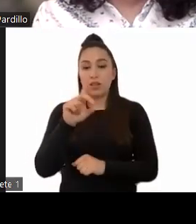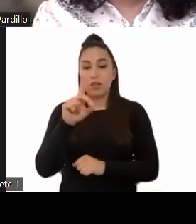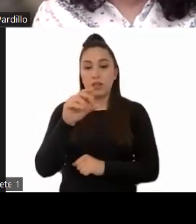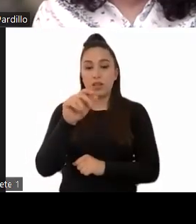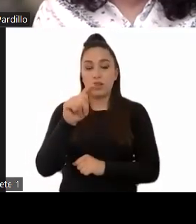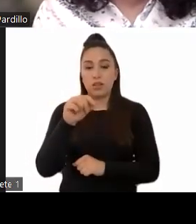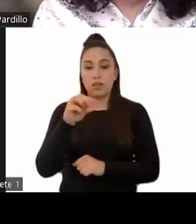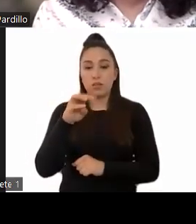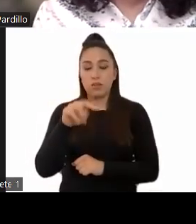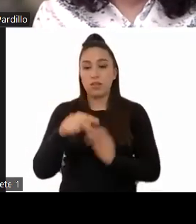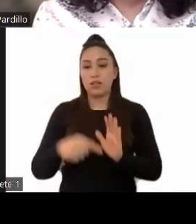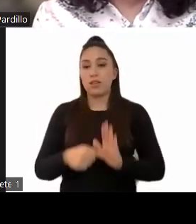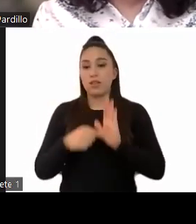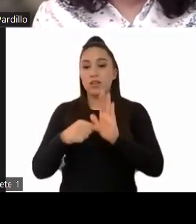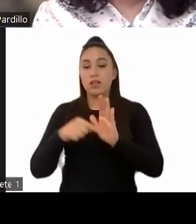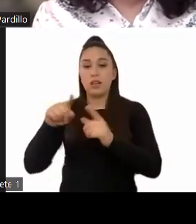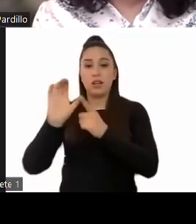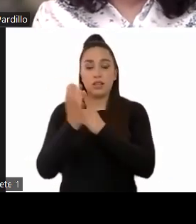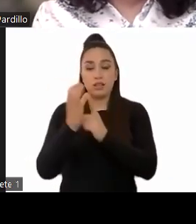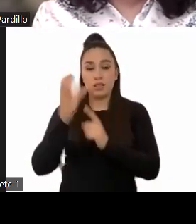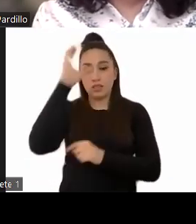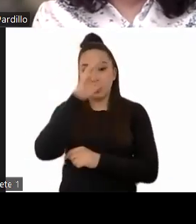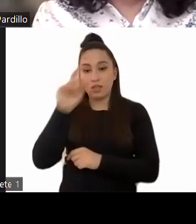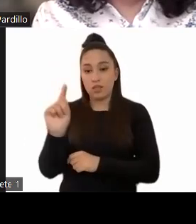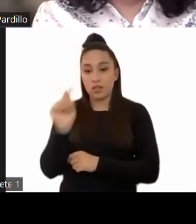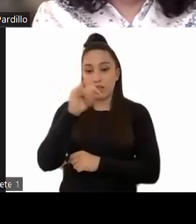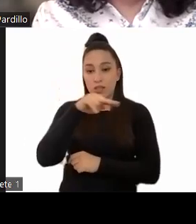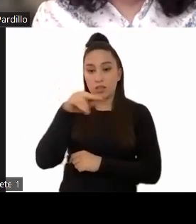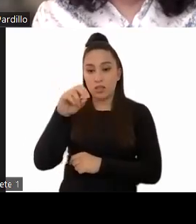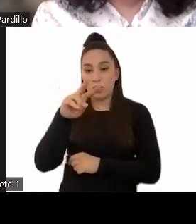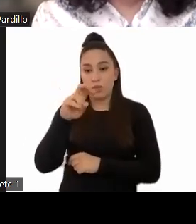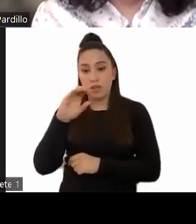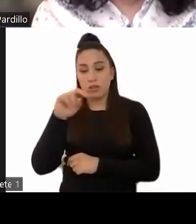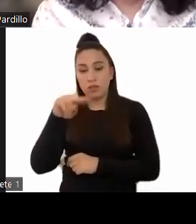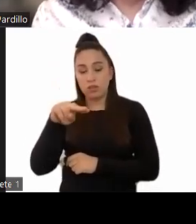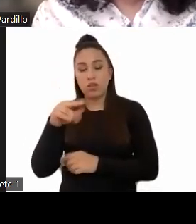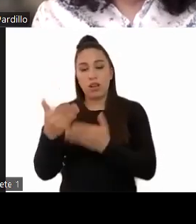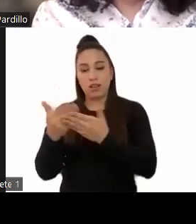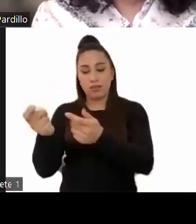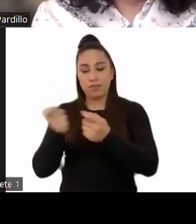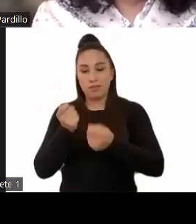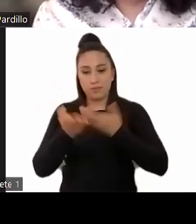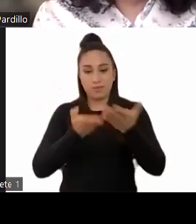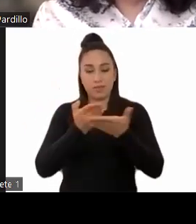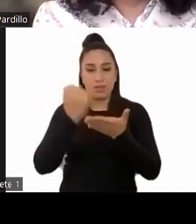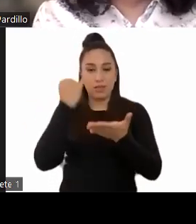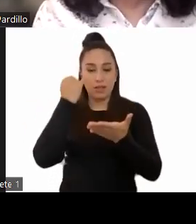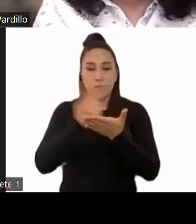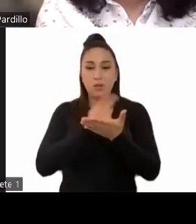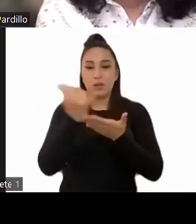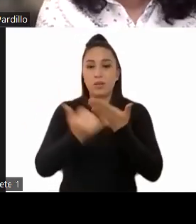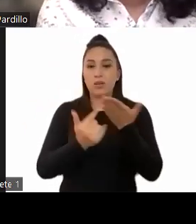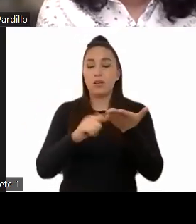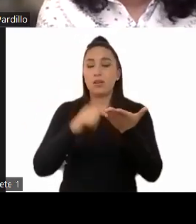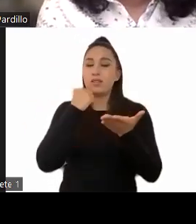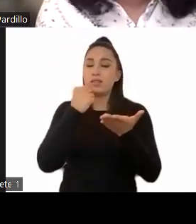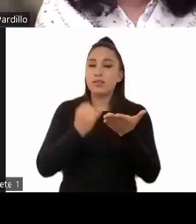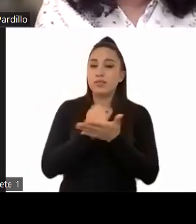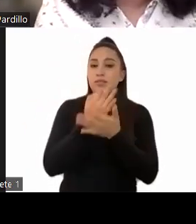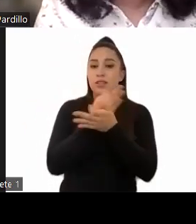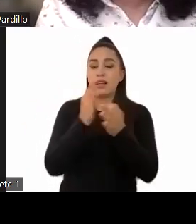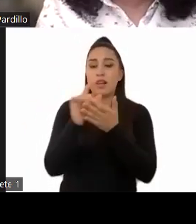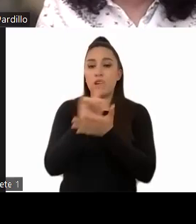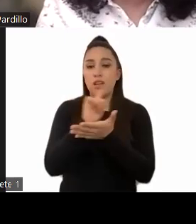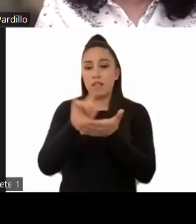la Comisión de Ciencia, Tecnología e Innovación relativo a la iniciativa con proyecto de decreto por el que se expide la ley